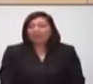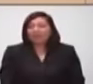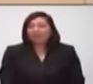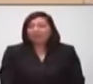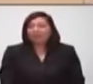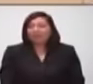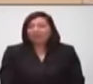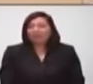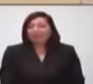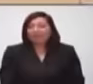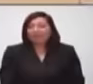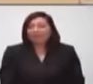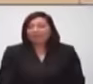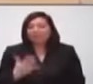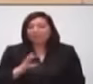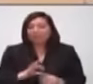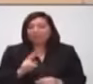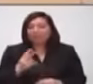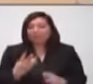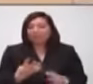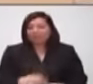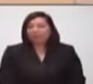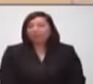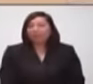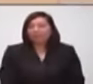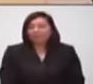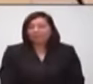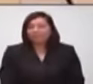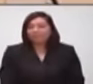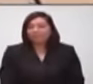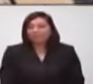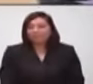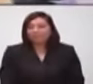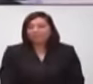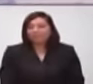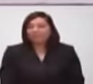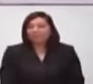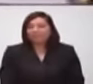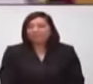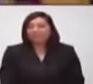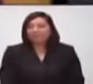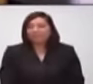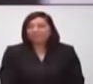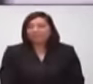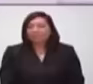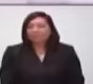municipalidad, por favor. 15 de agosto del 2014. Continúe, señor alcalde.